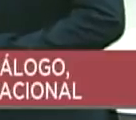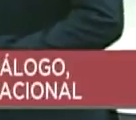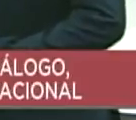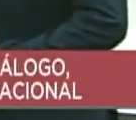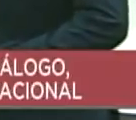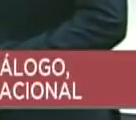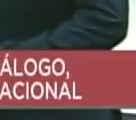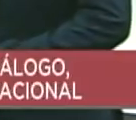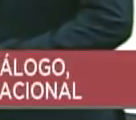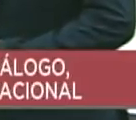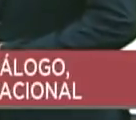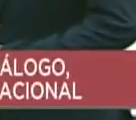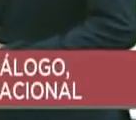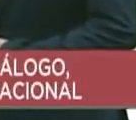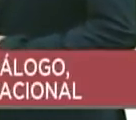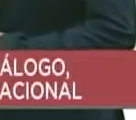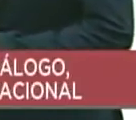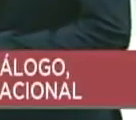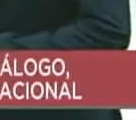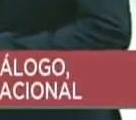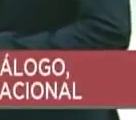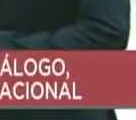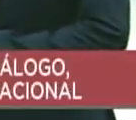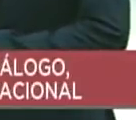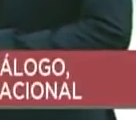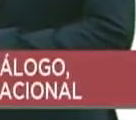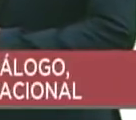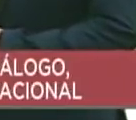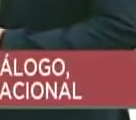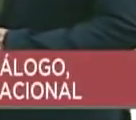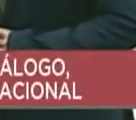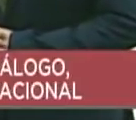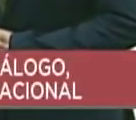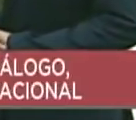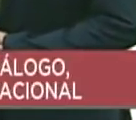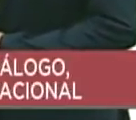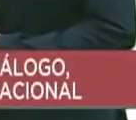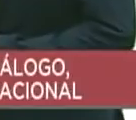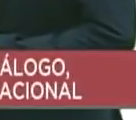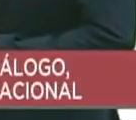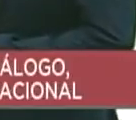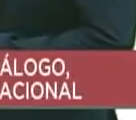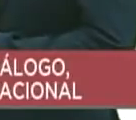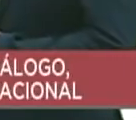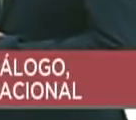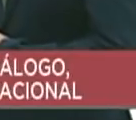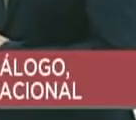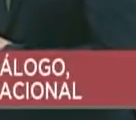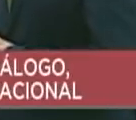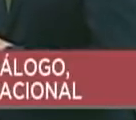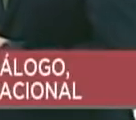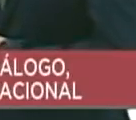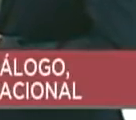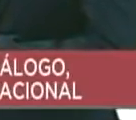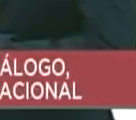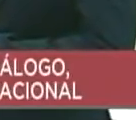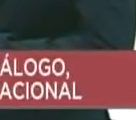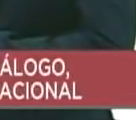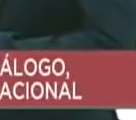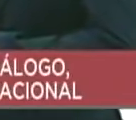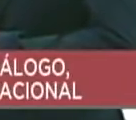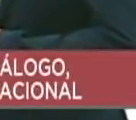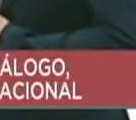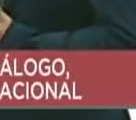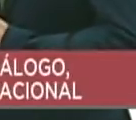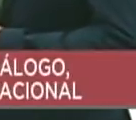Primero Justicia, el diputado José Brito del Partido Político Mesa de la Unidad Democrática. Es parte entonces del